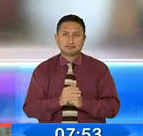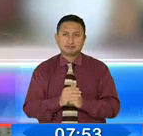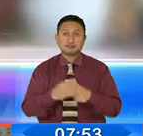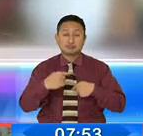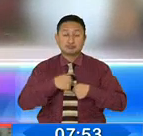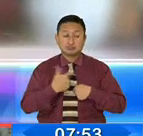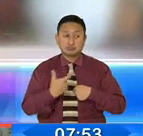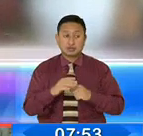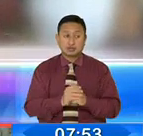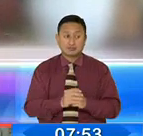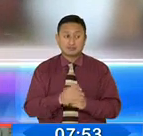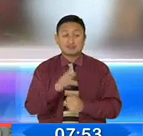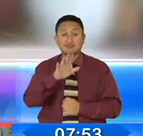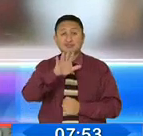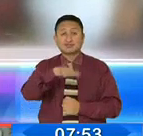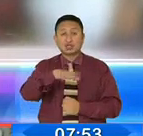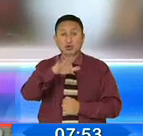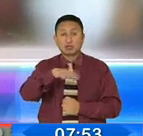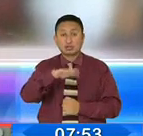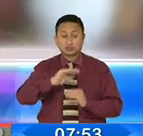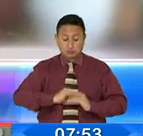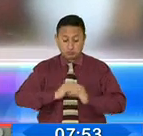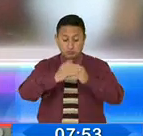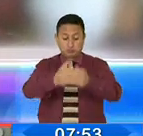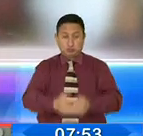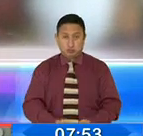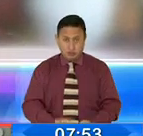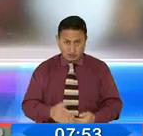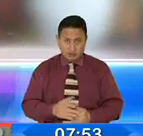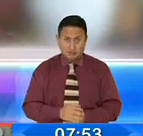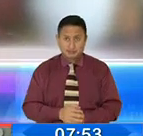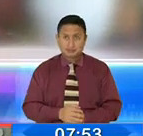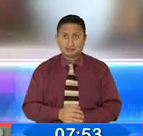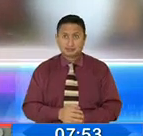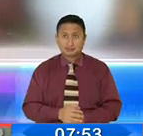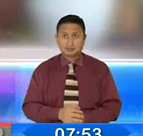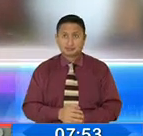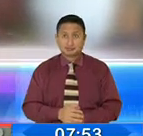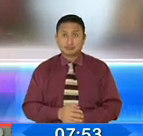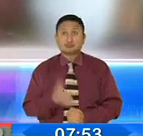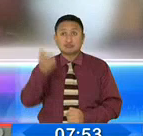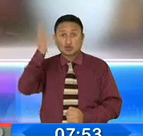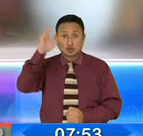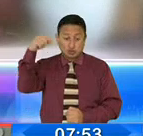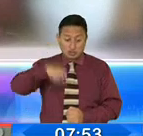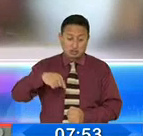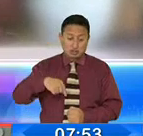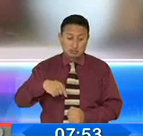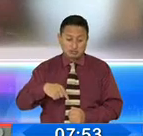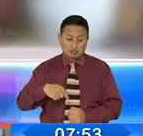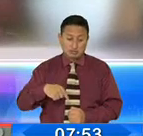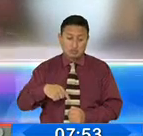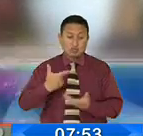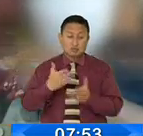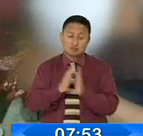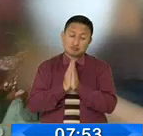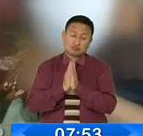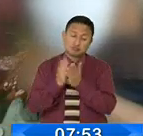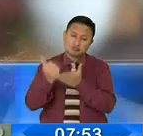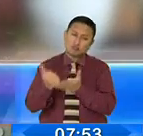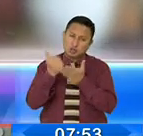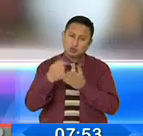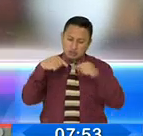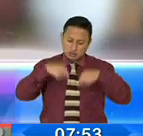quinto mes, de hecho ya en el quinto mes. Y bueno, sabíamos que él, si Dios permitió que estuviera todavía en mi vientre vivo,